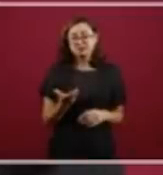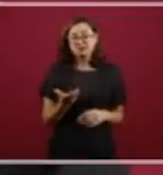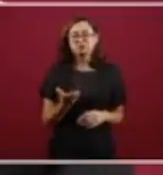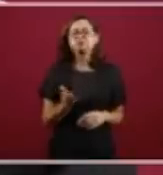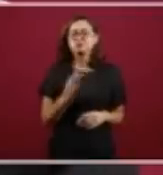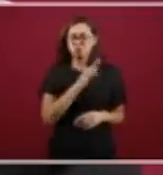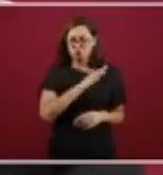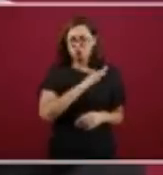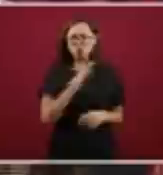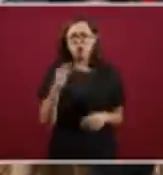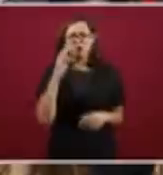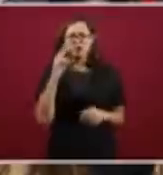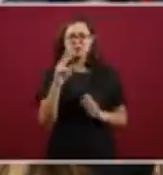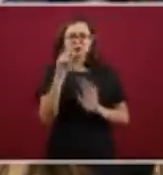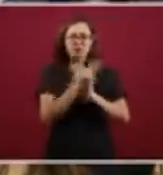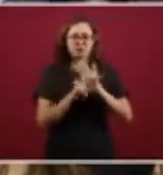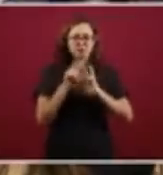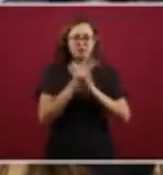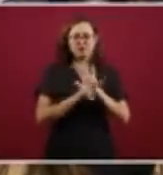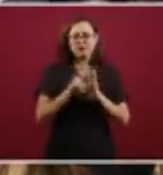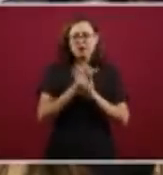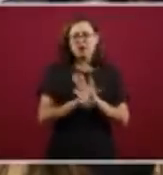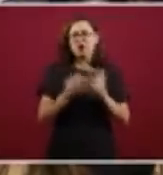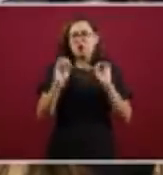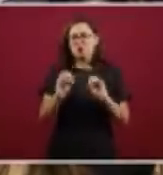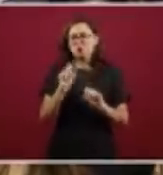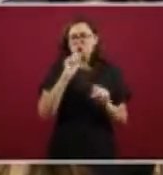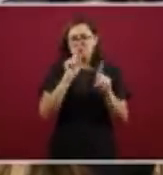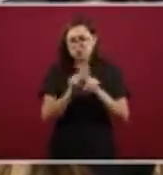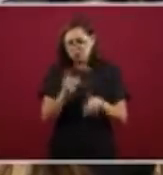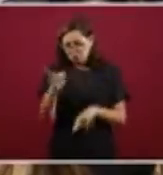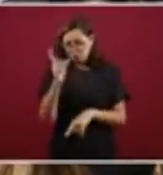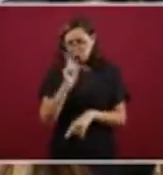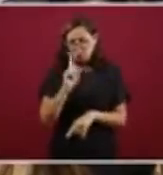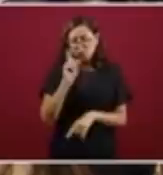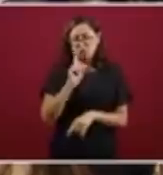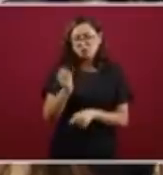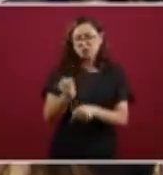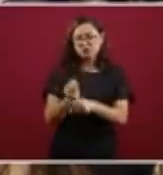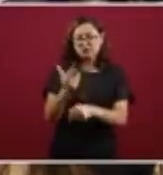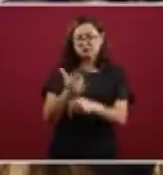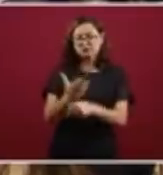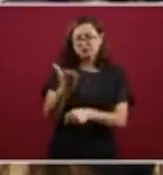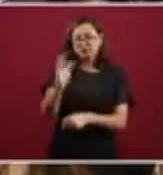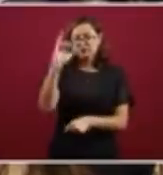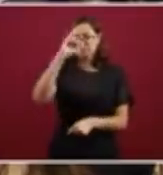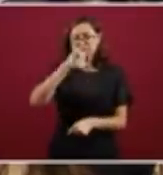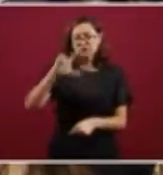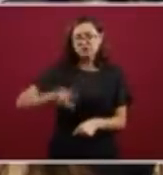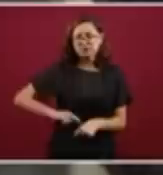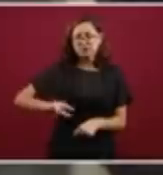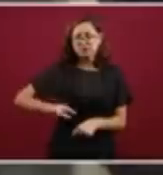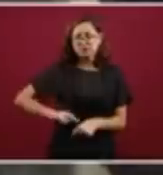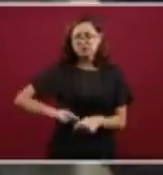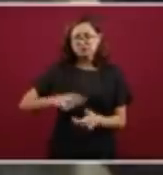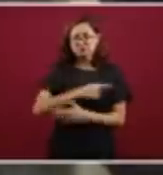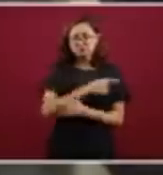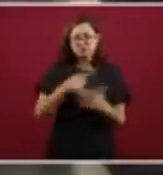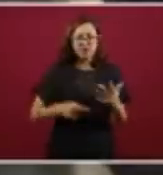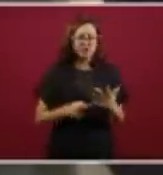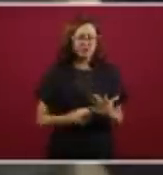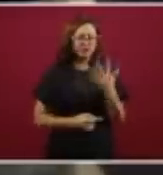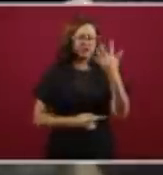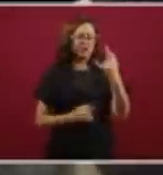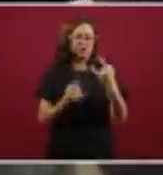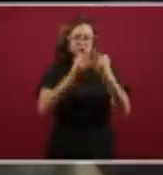puede ver los videos o la misma secretaria del Bienestar. Está aquí la jefa de gobierno, son 5 casos, por lo que